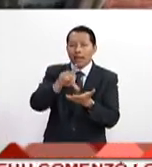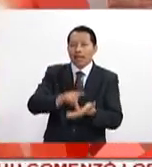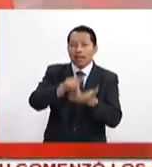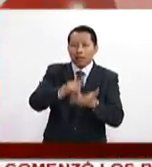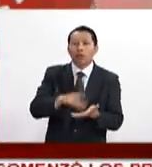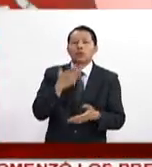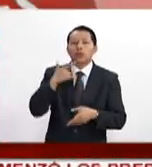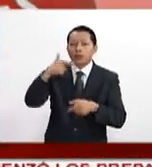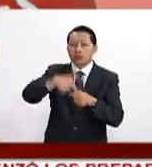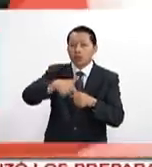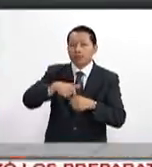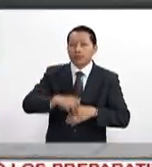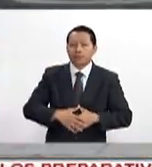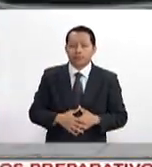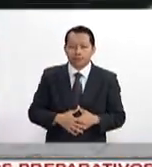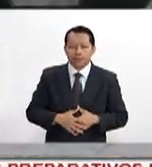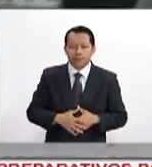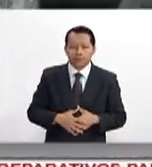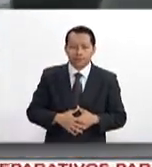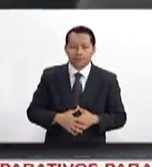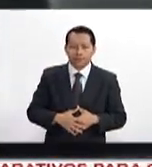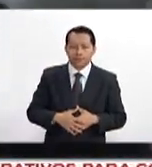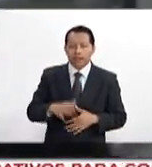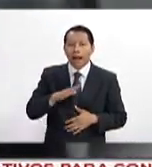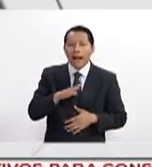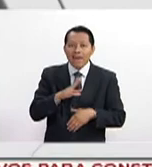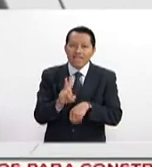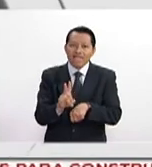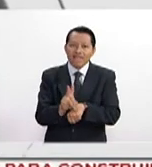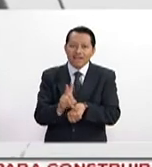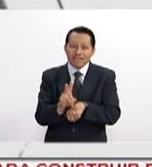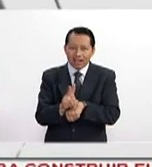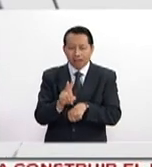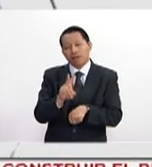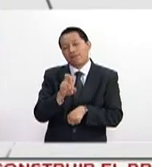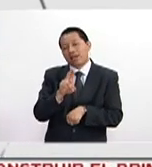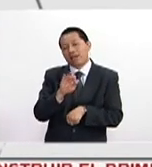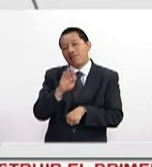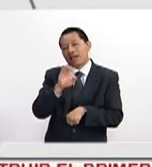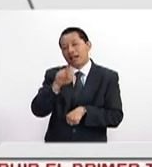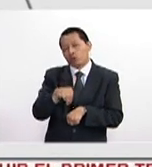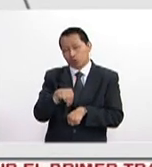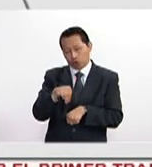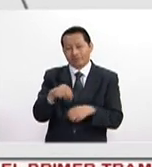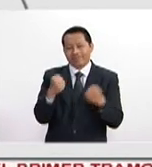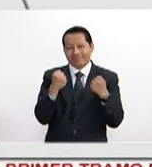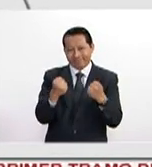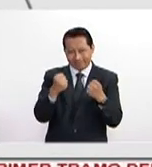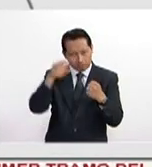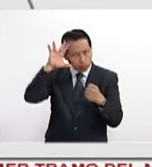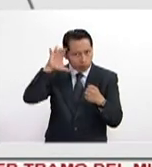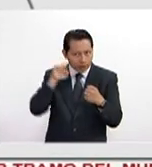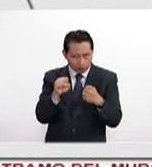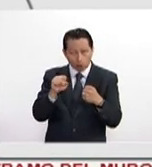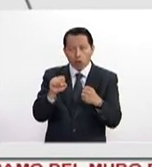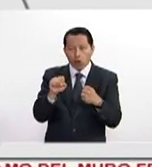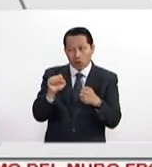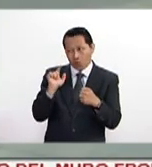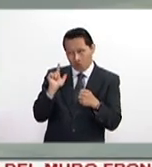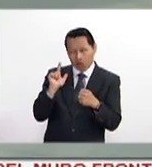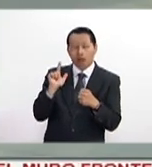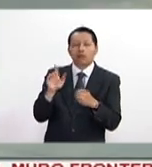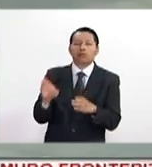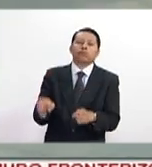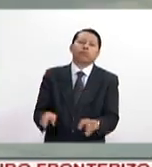hidrocarburo. El reinicio de la verificación vehicular obligatoria en Morelos, anunciado para el lunes, se pospuso hasta